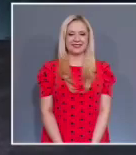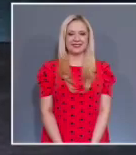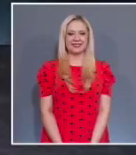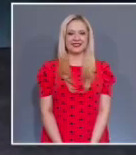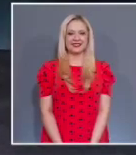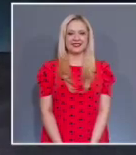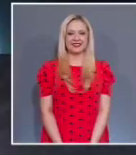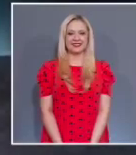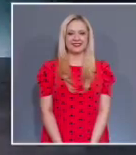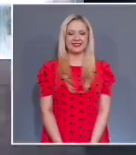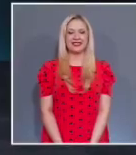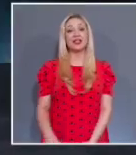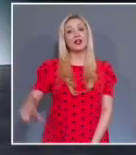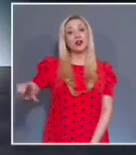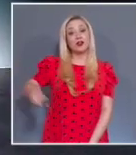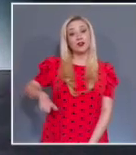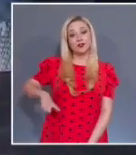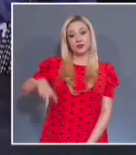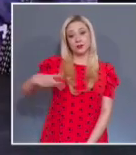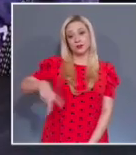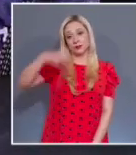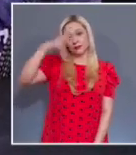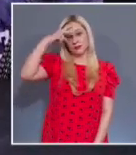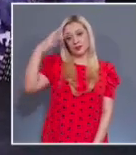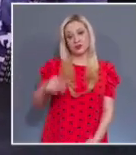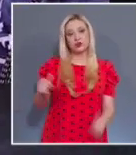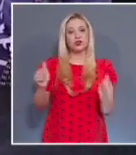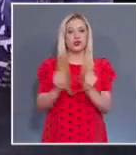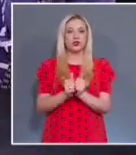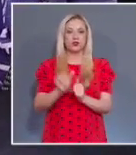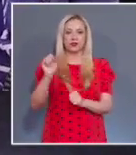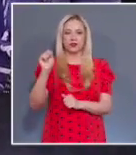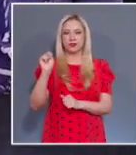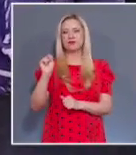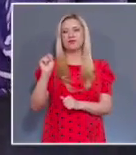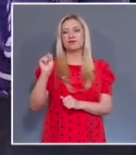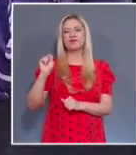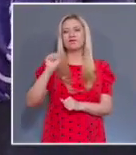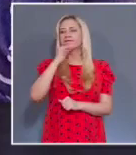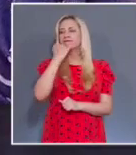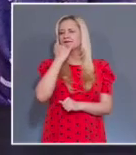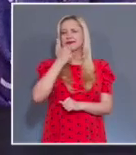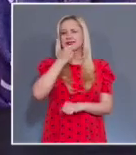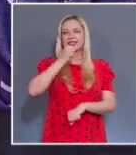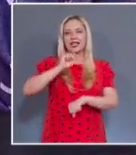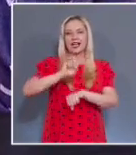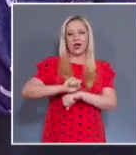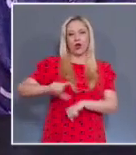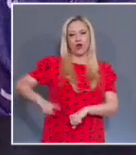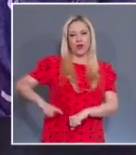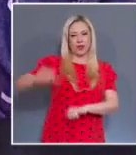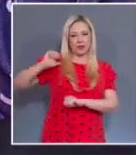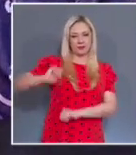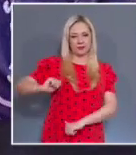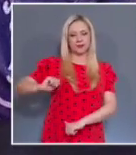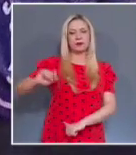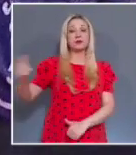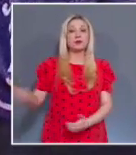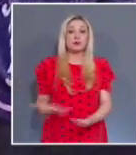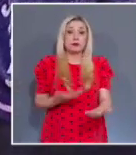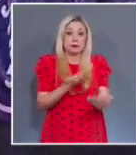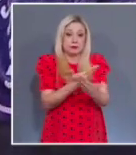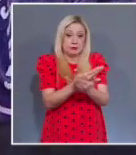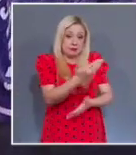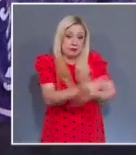El gobierno mexicano, a través de la Secretaría de Gobernación, ofreció disculpas públicas a un profesor de Oaxaca que fue víctima